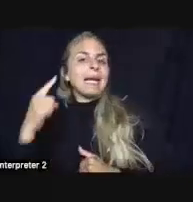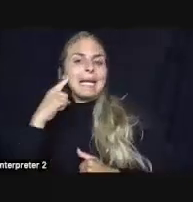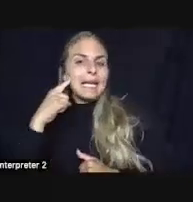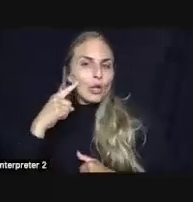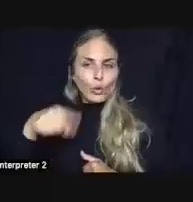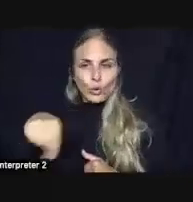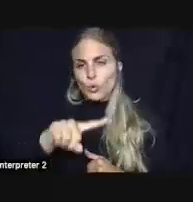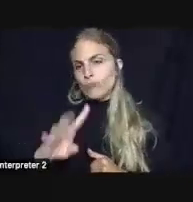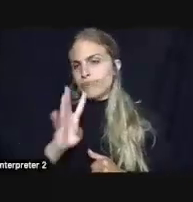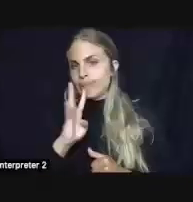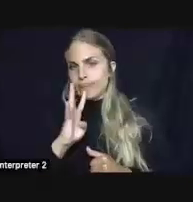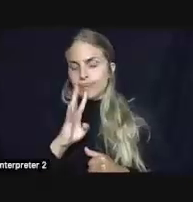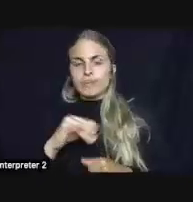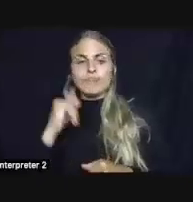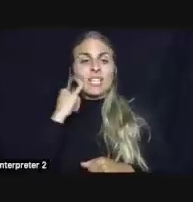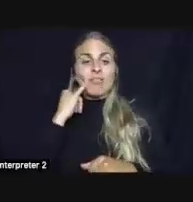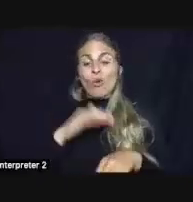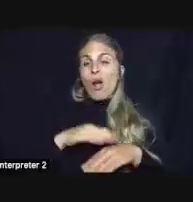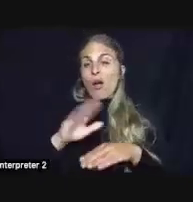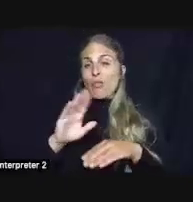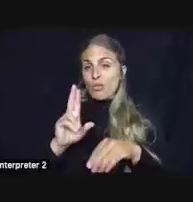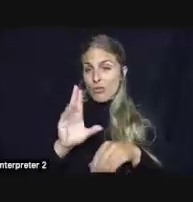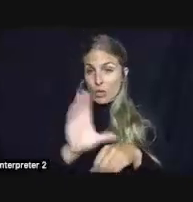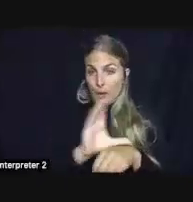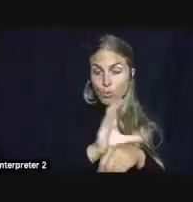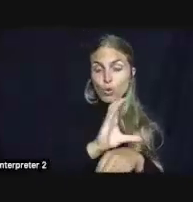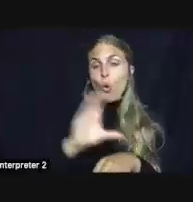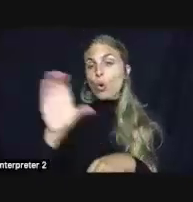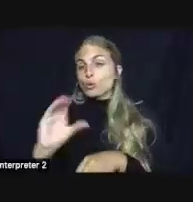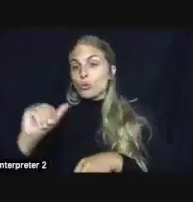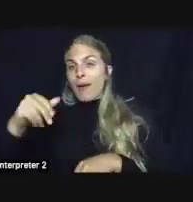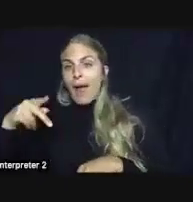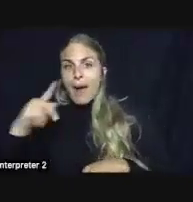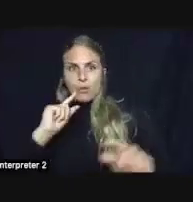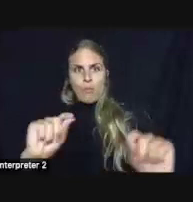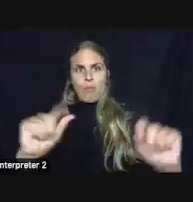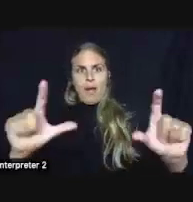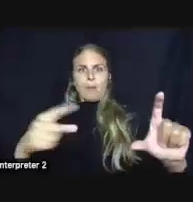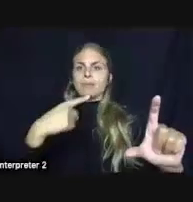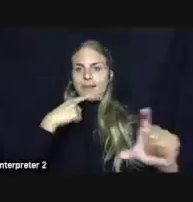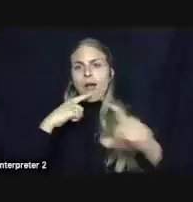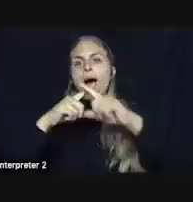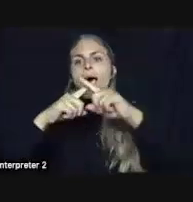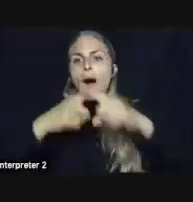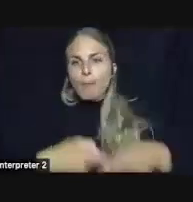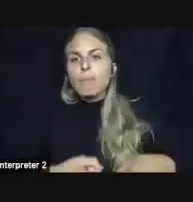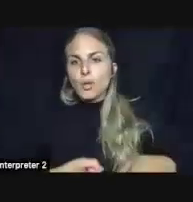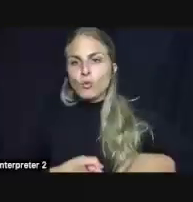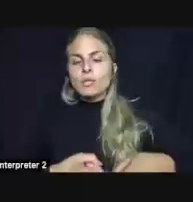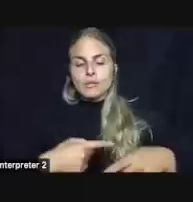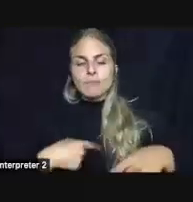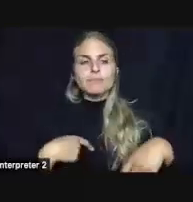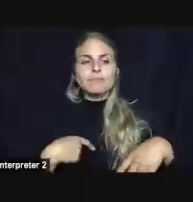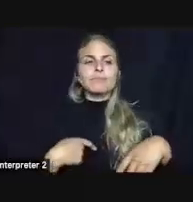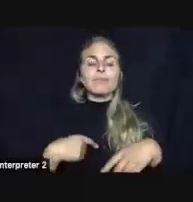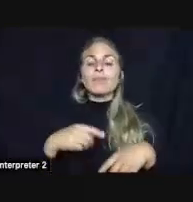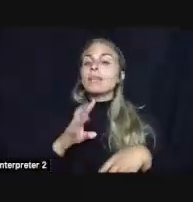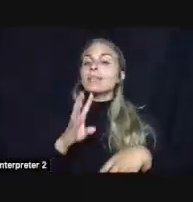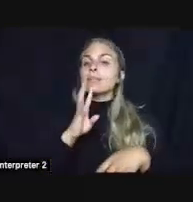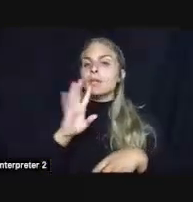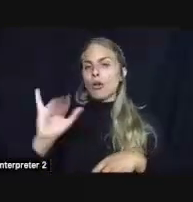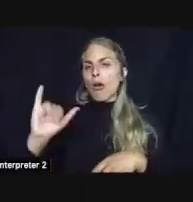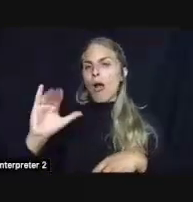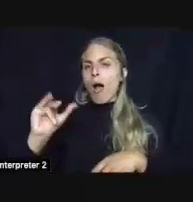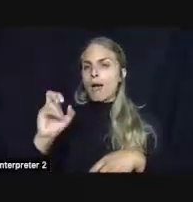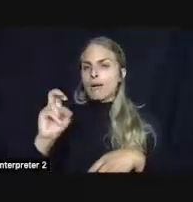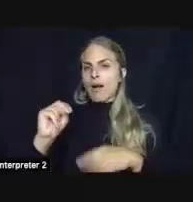todos los participantes puedan oírle. Si se conecta a través de una computadora o la aplicación, recibirá una notificación para anular